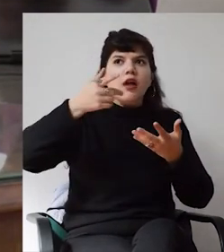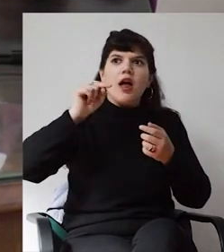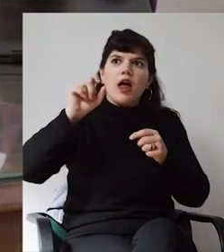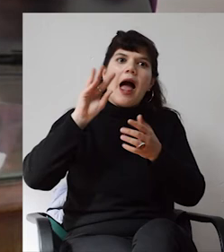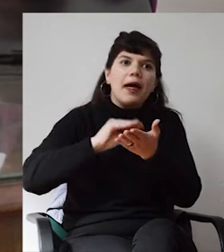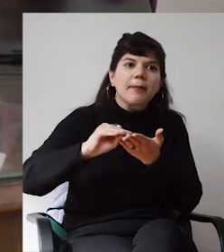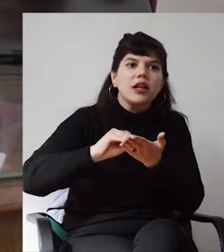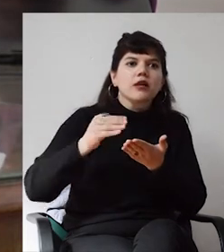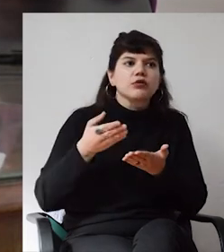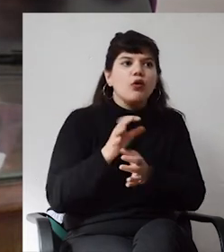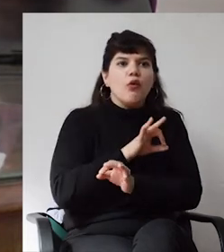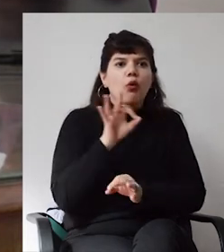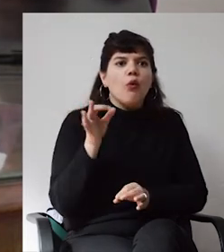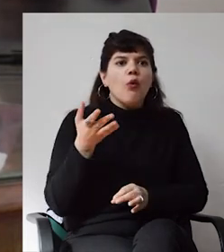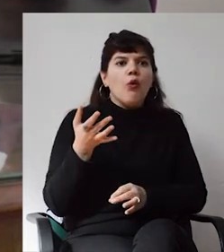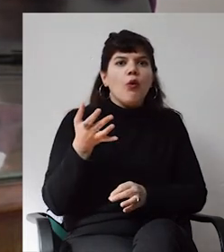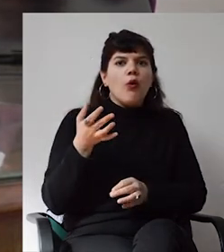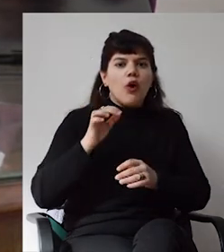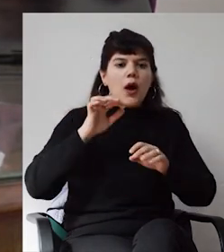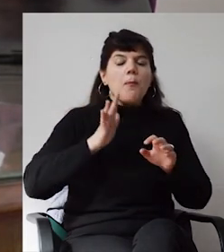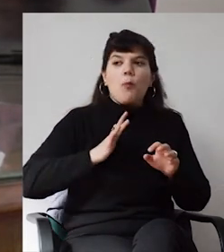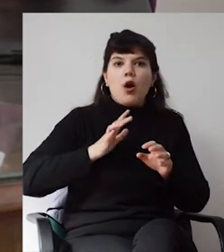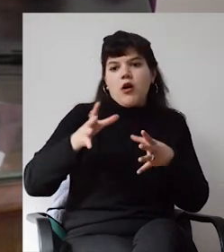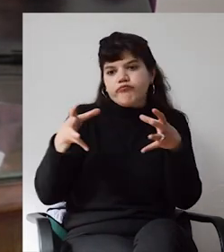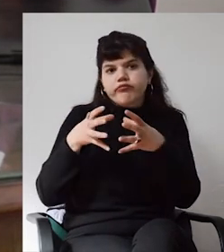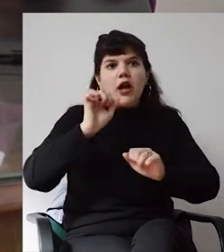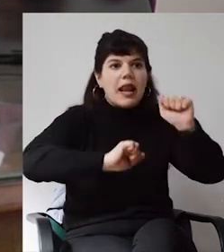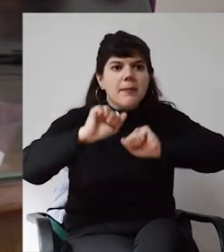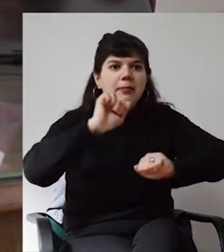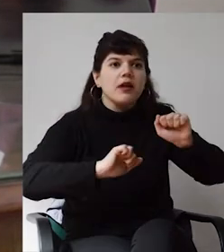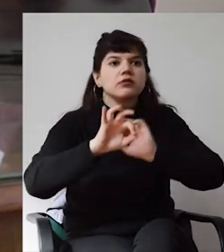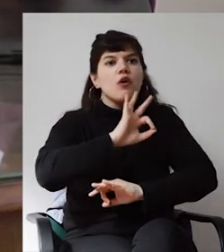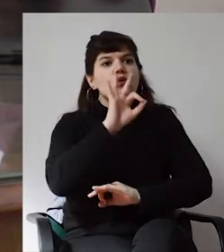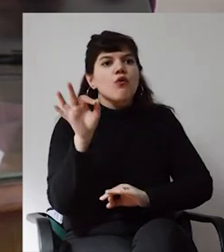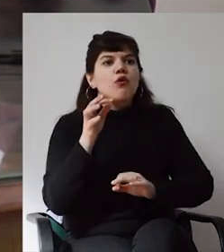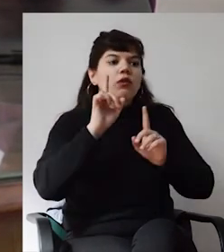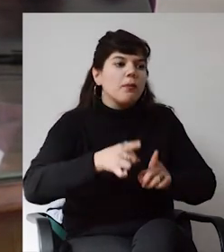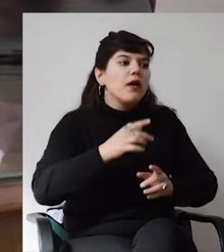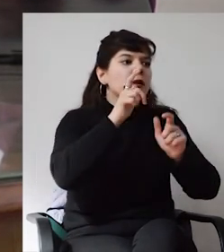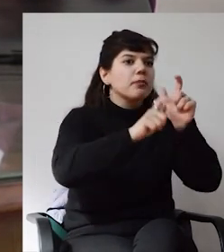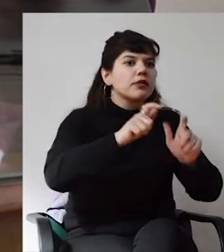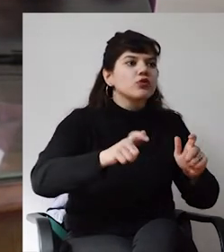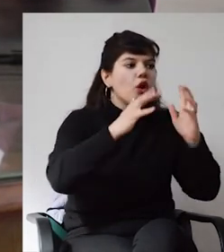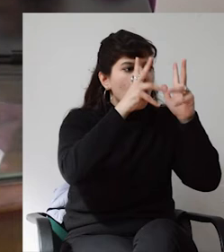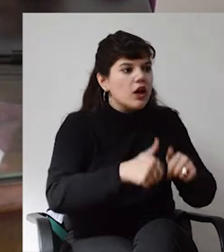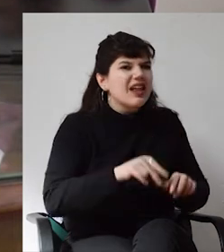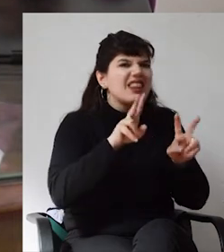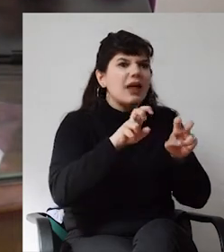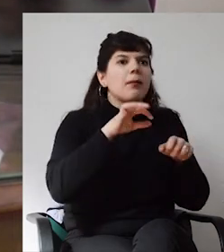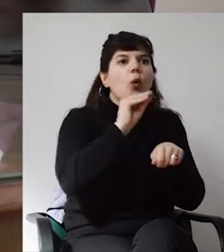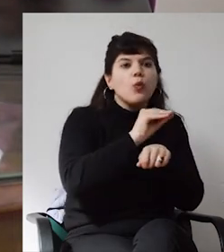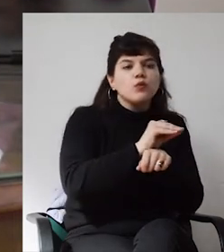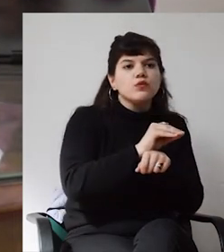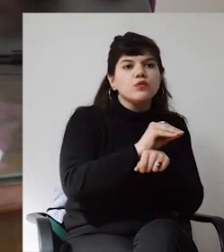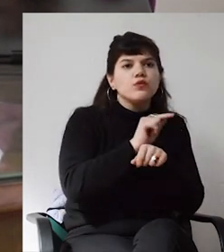área de bedelía, de las compañeras que realizan la limpieza, de la gente que organiza la planificación de los